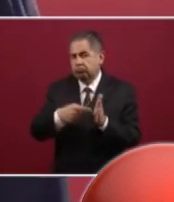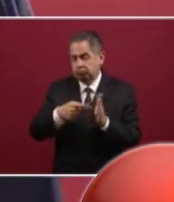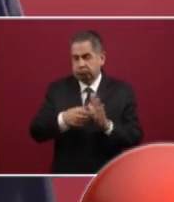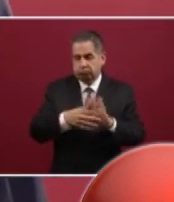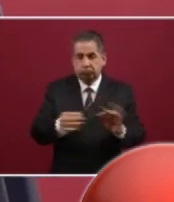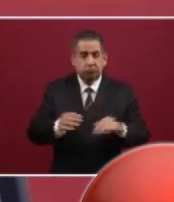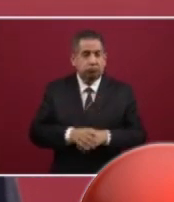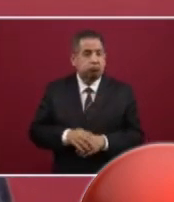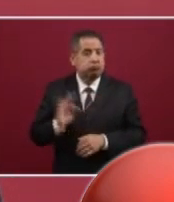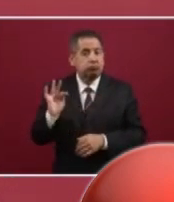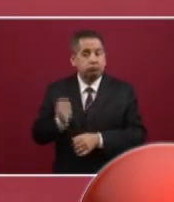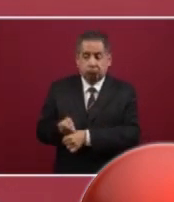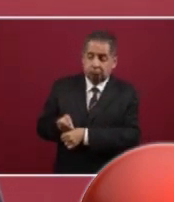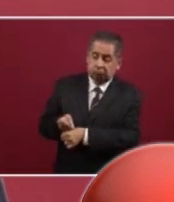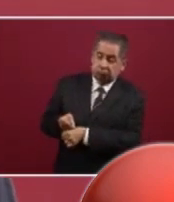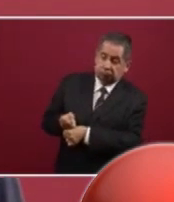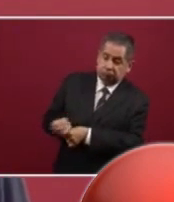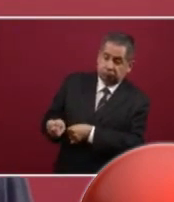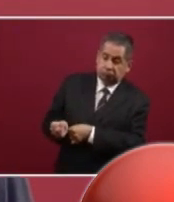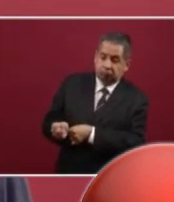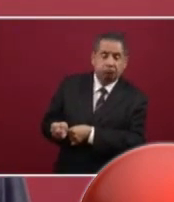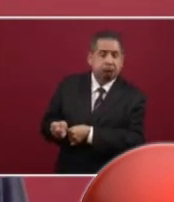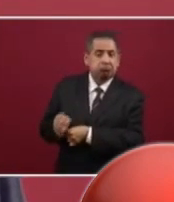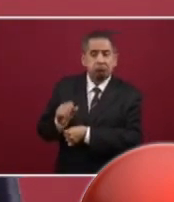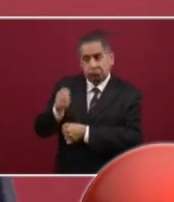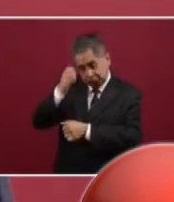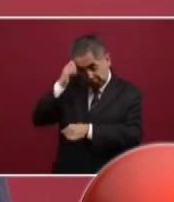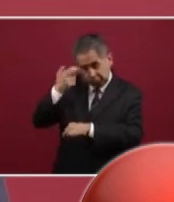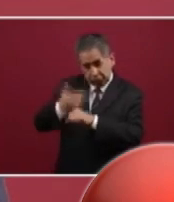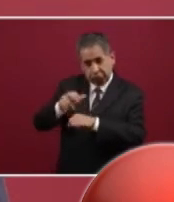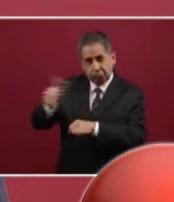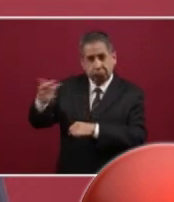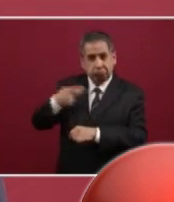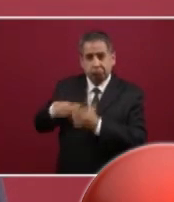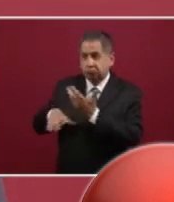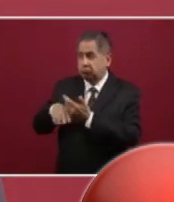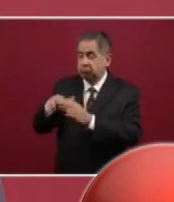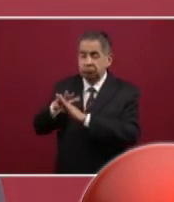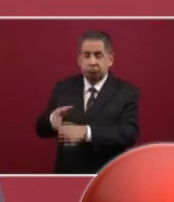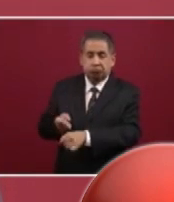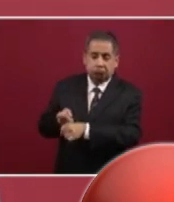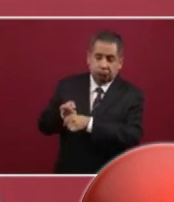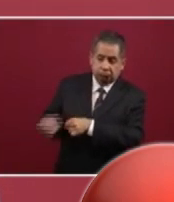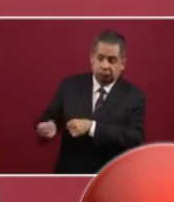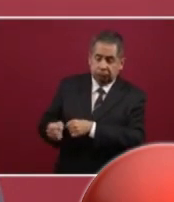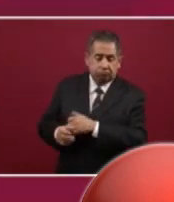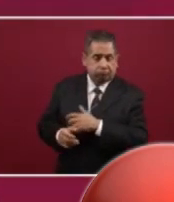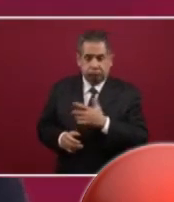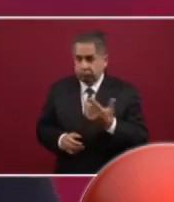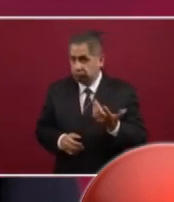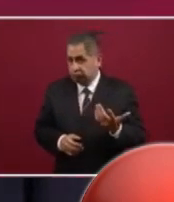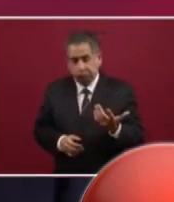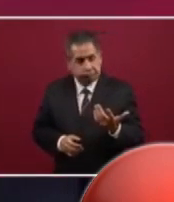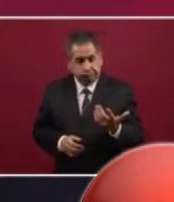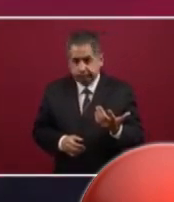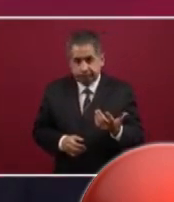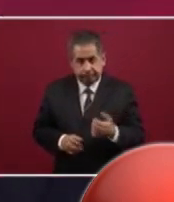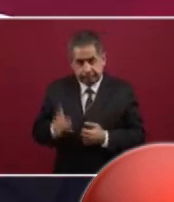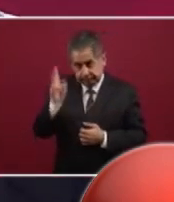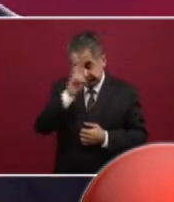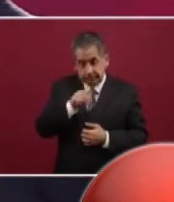Quien maltrata al extranjero, al inmigrante, más